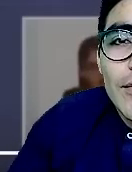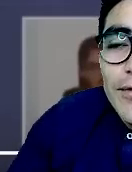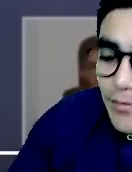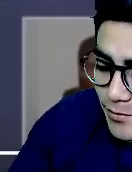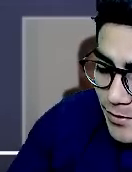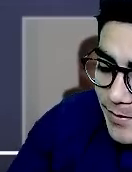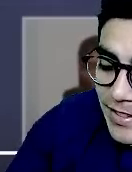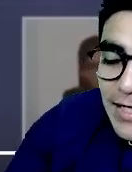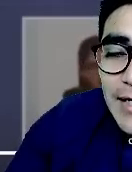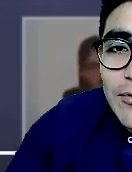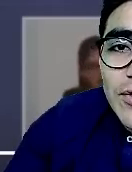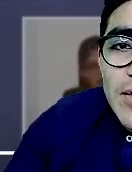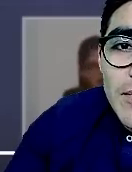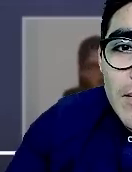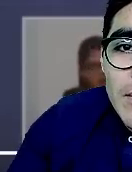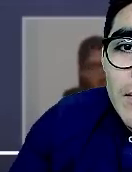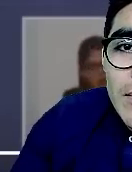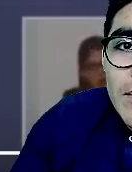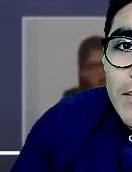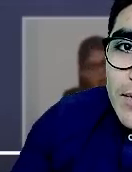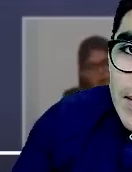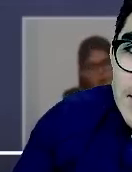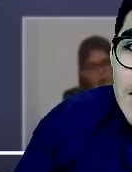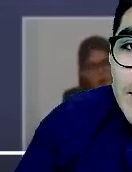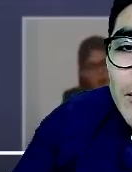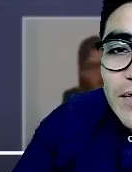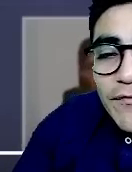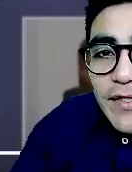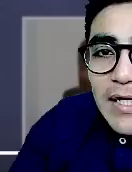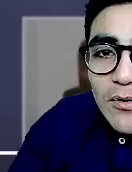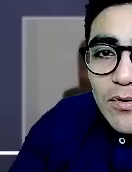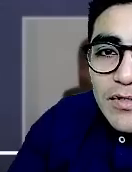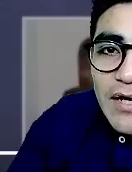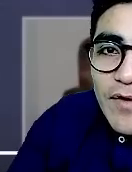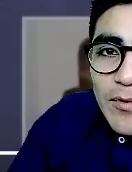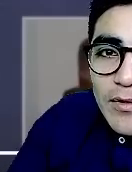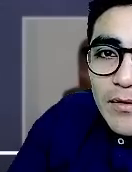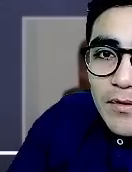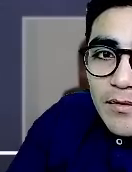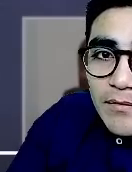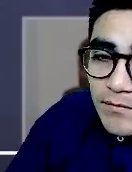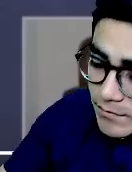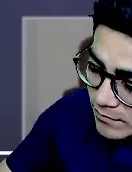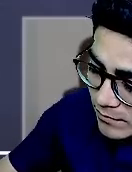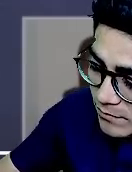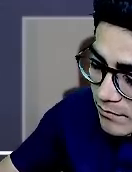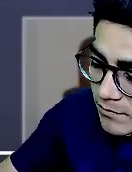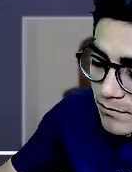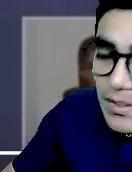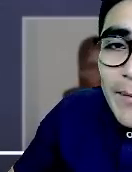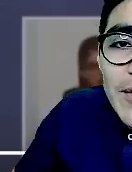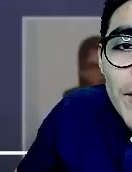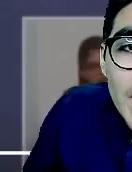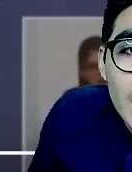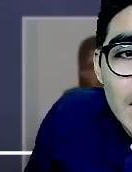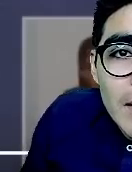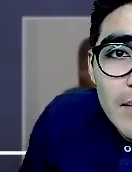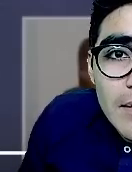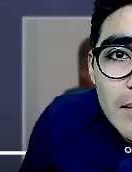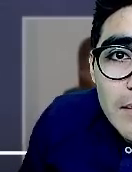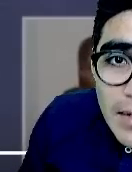todo lo que mandara el Ejecutivo o el Legislativo lo esté frenando cuando sea a favor de la